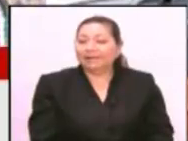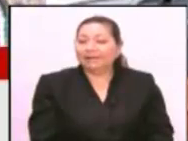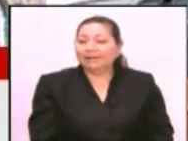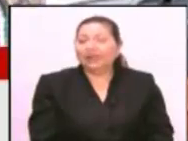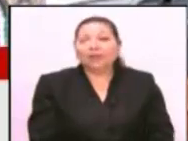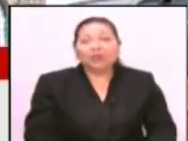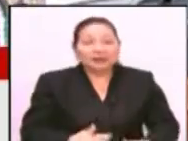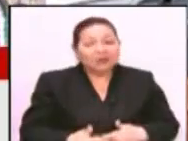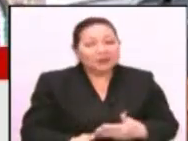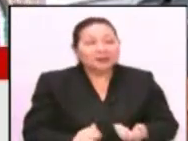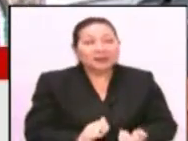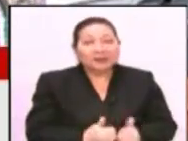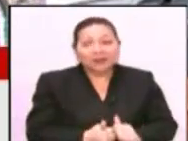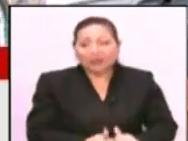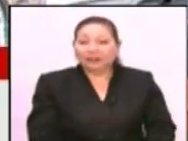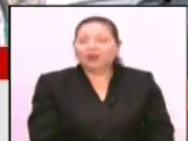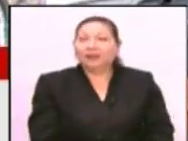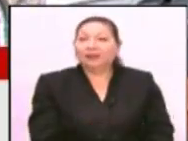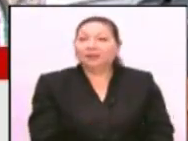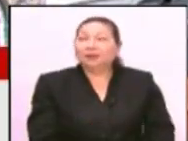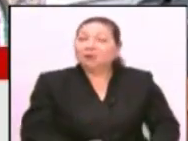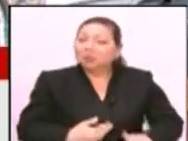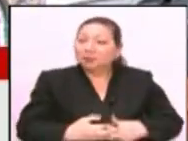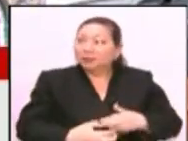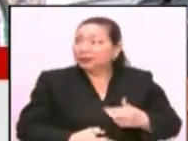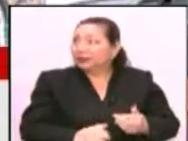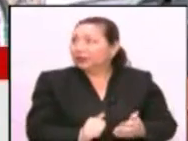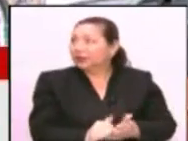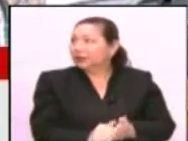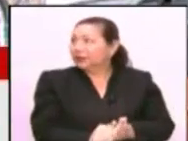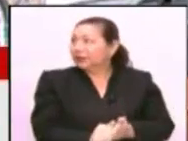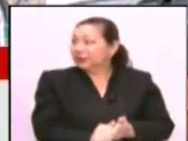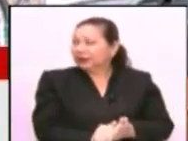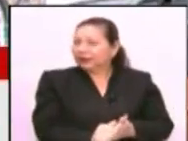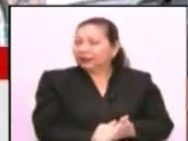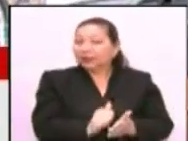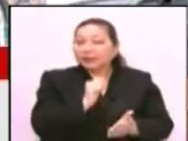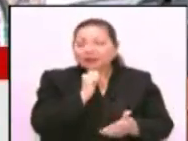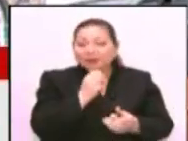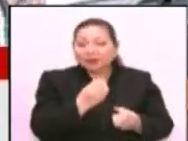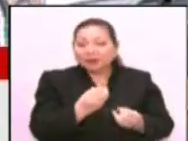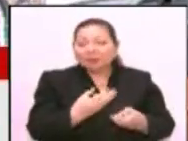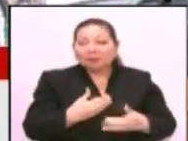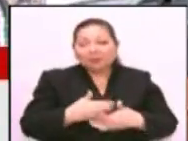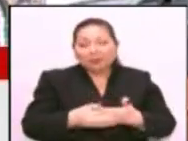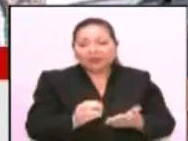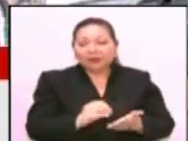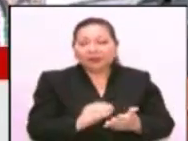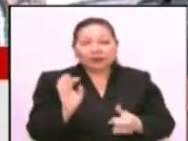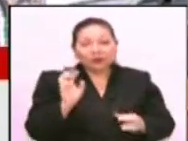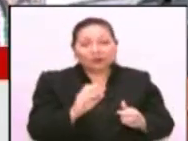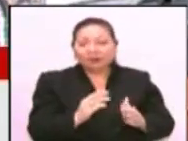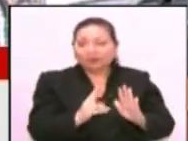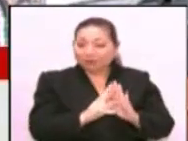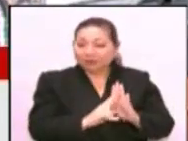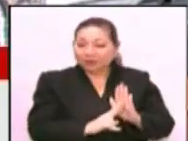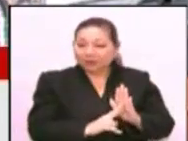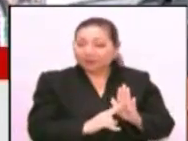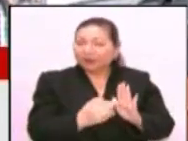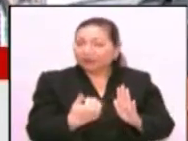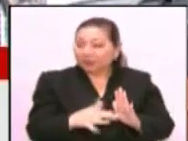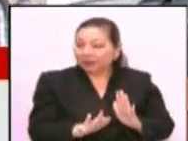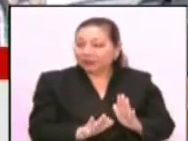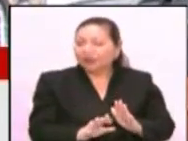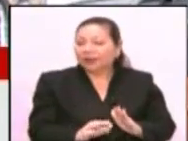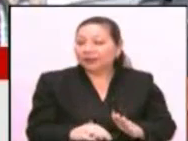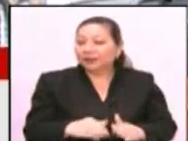es seguir corrigiendo los ciclos productivos. Nos falta bastante por avanzar, sin duda alguna. Estamos reglamentando, ya se aprobó el